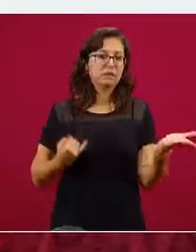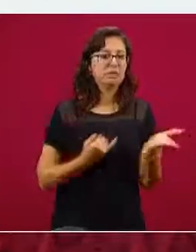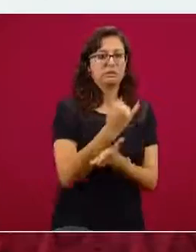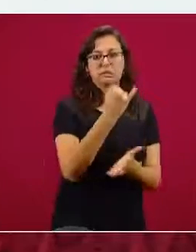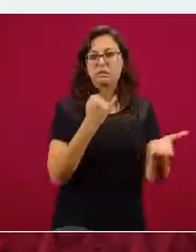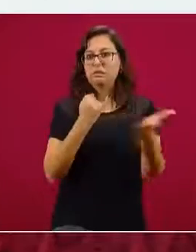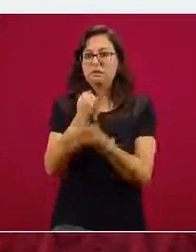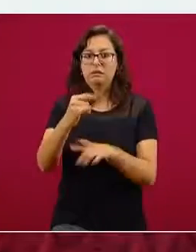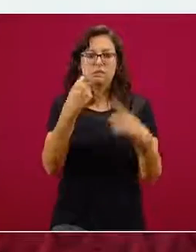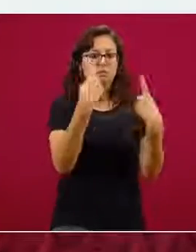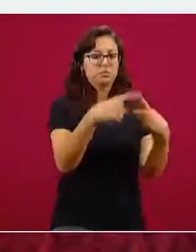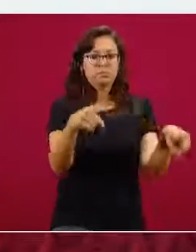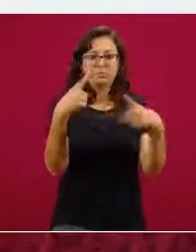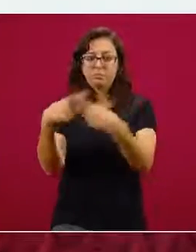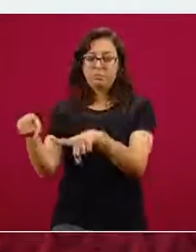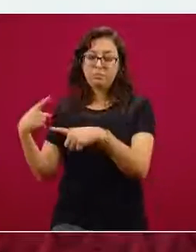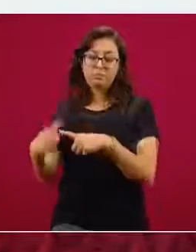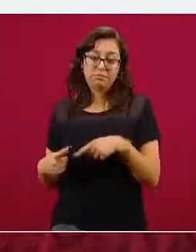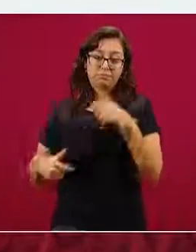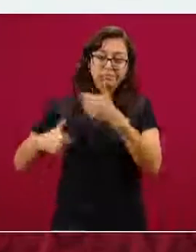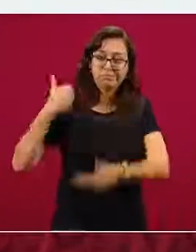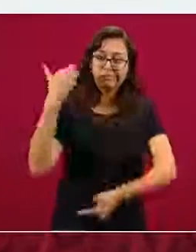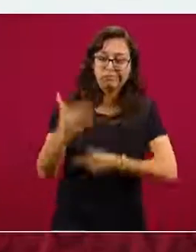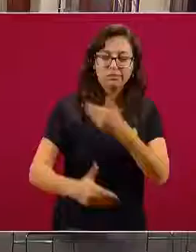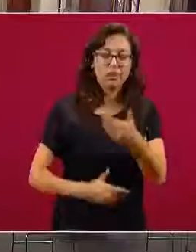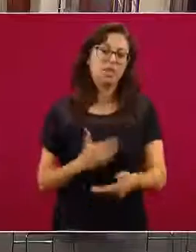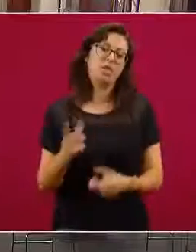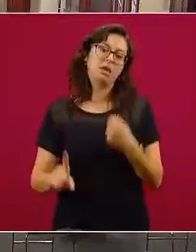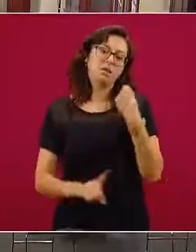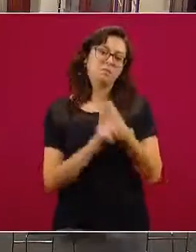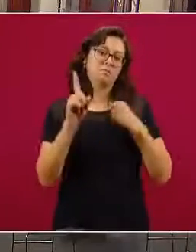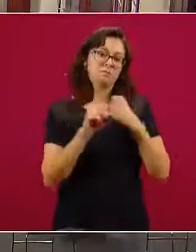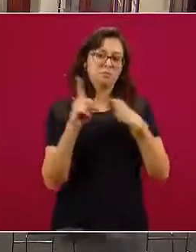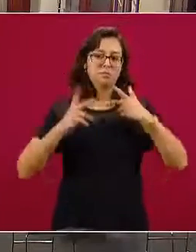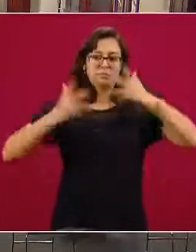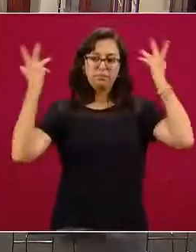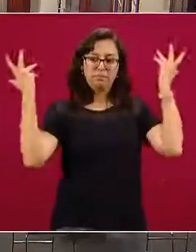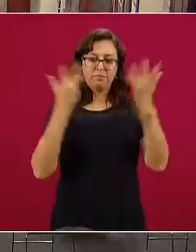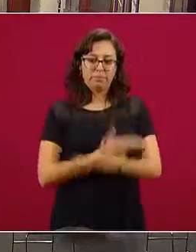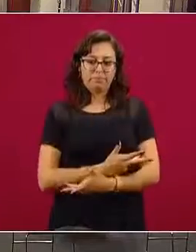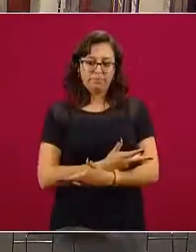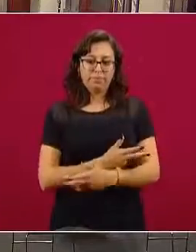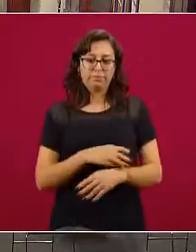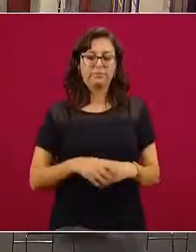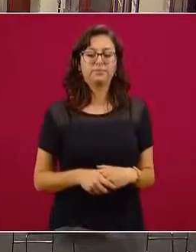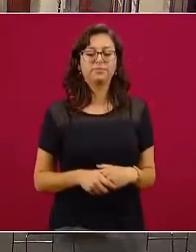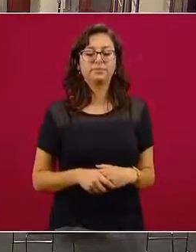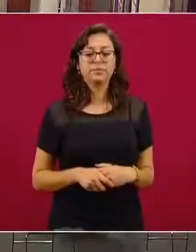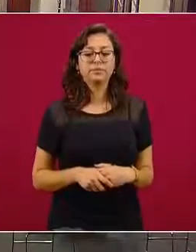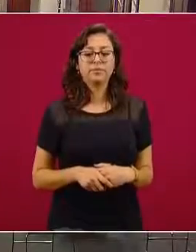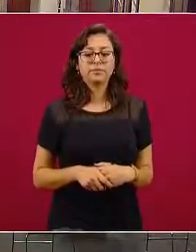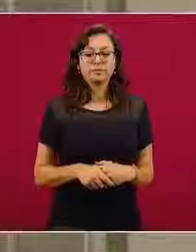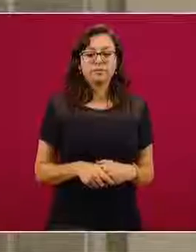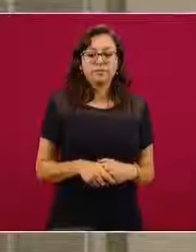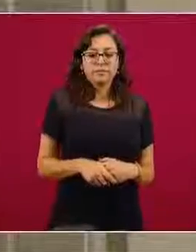crece las ciudades, con las consecuencias terribles que tenemos hoy virtualmente en todas las zonas urbanas. Ahora,